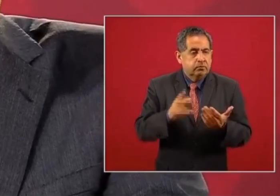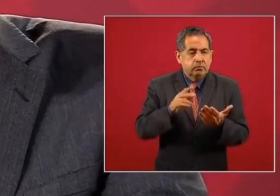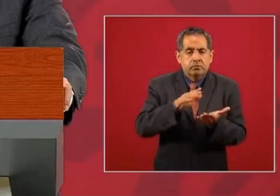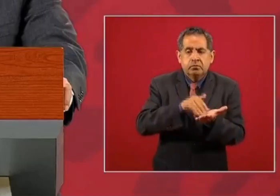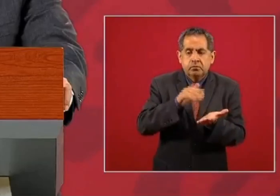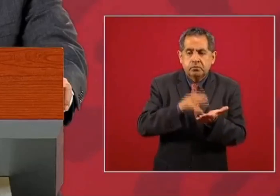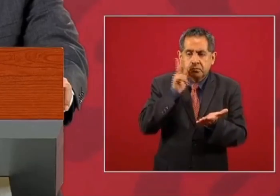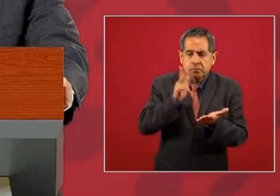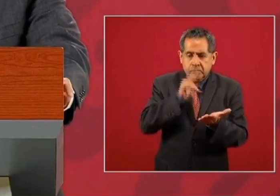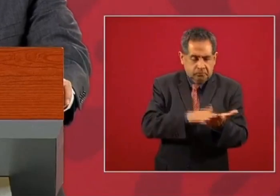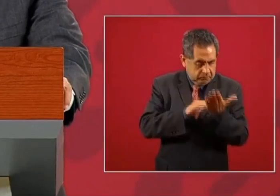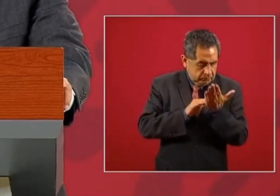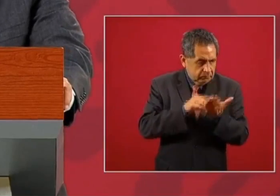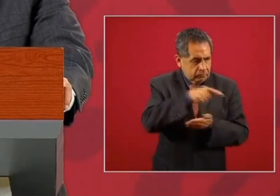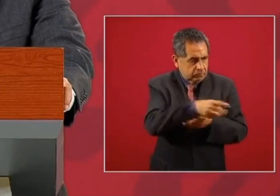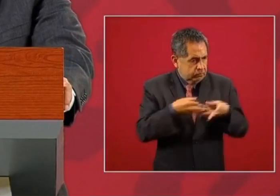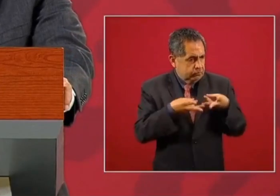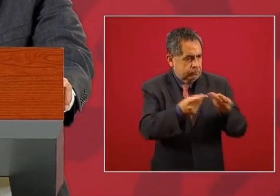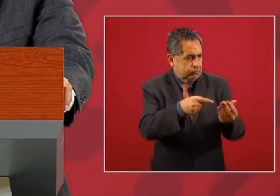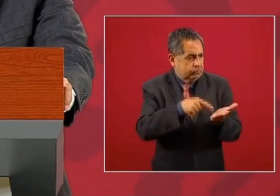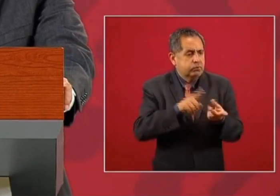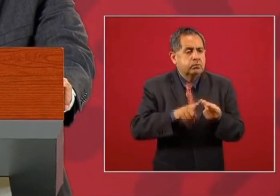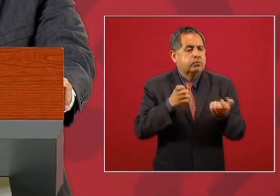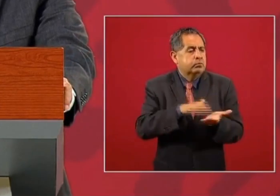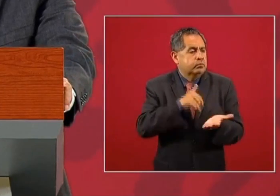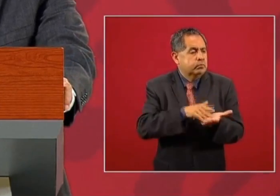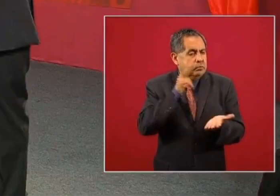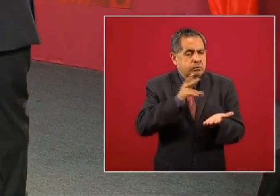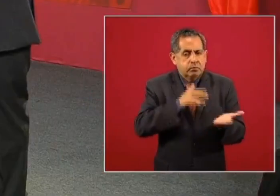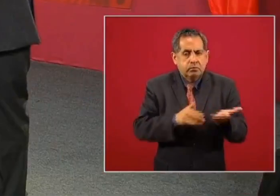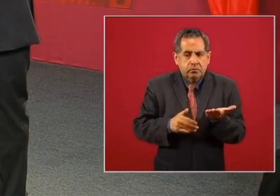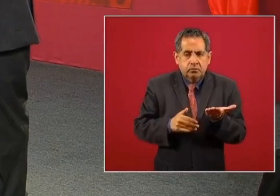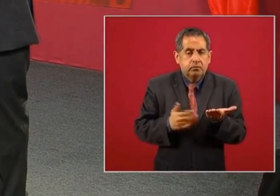comprobantes sobre el manejo de estos fondos.